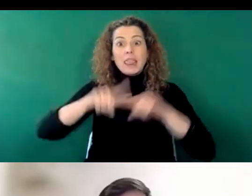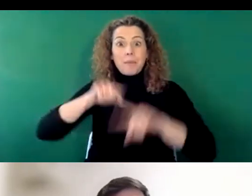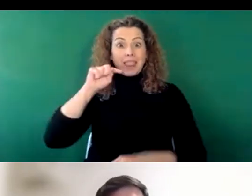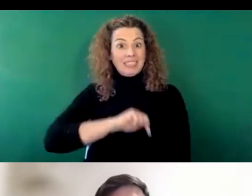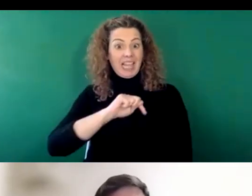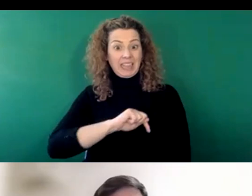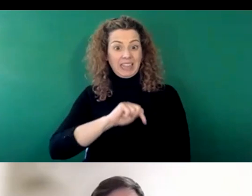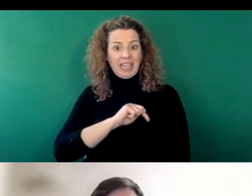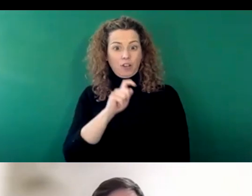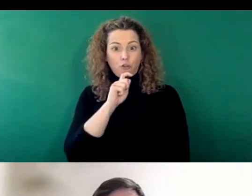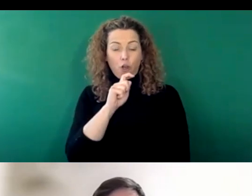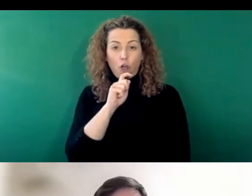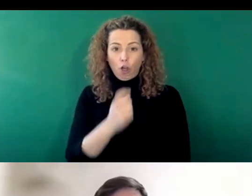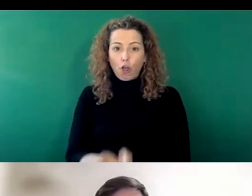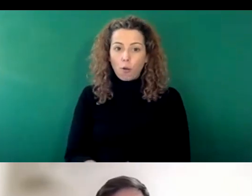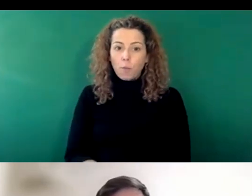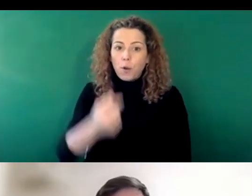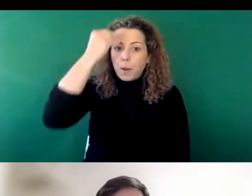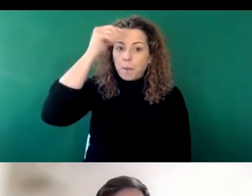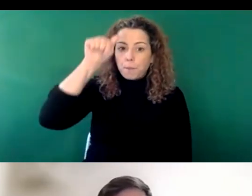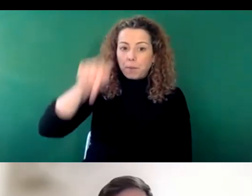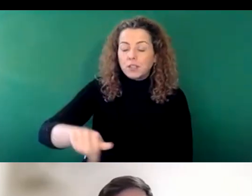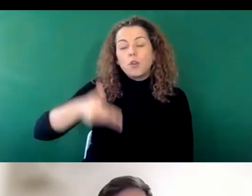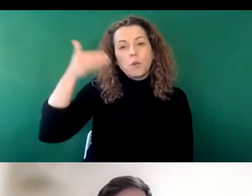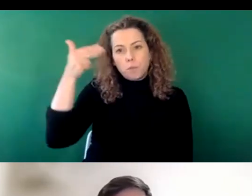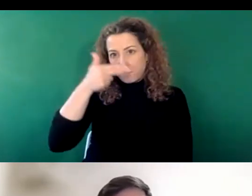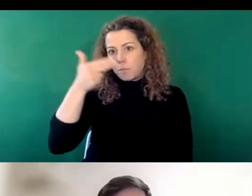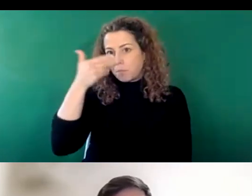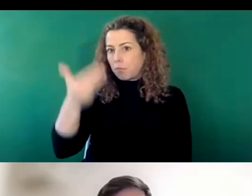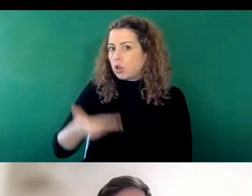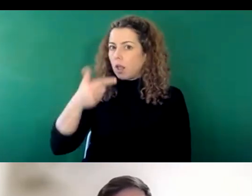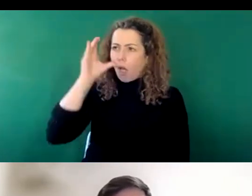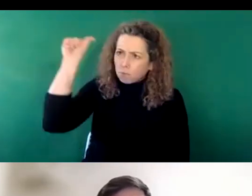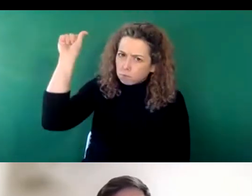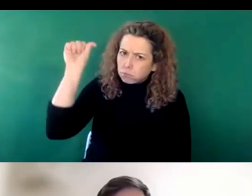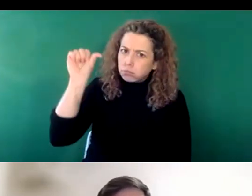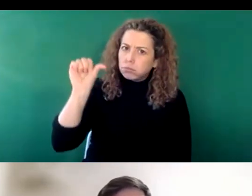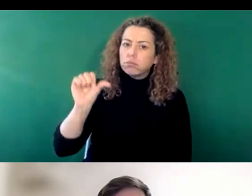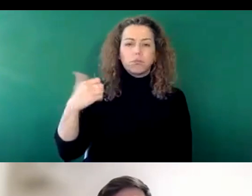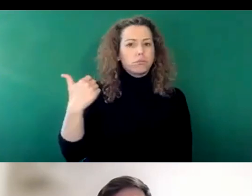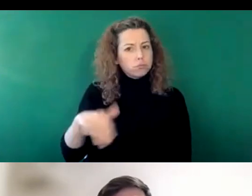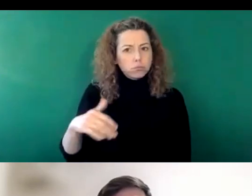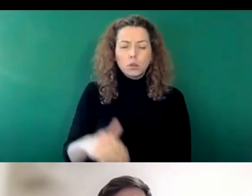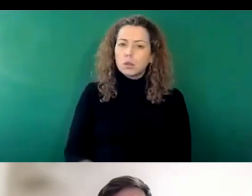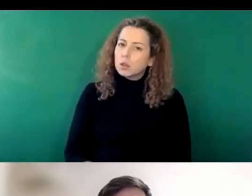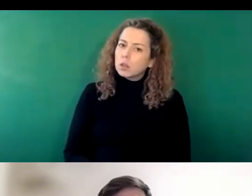¿no? Creo que es importante, y además toda la exposición tuya a mí sobre todo me da, bueno, una